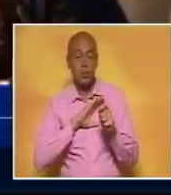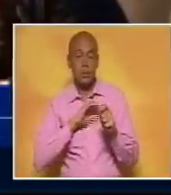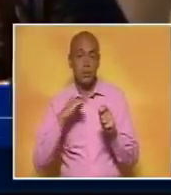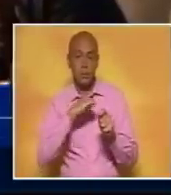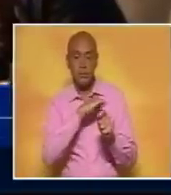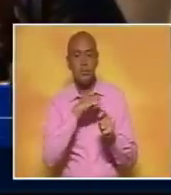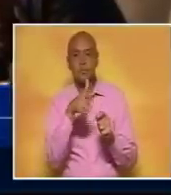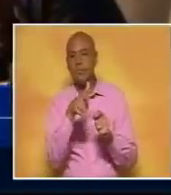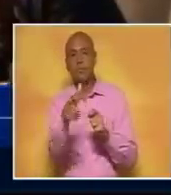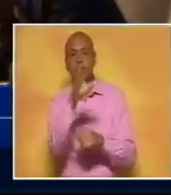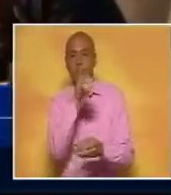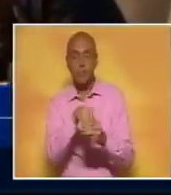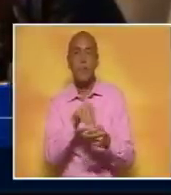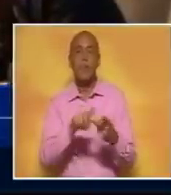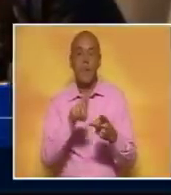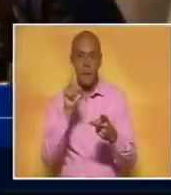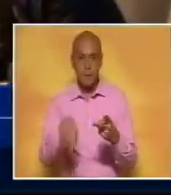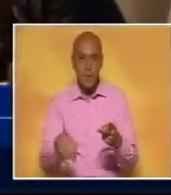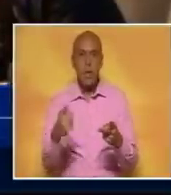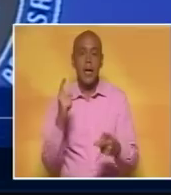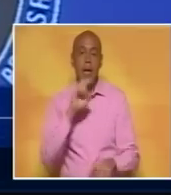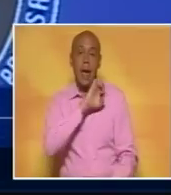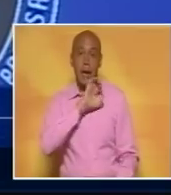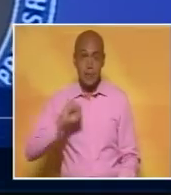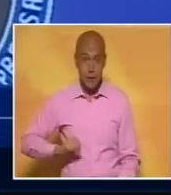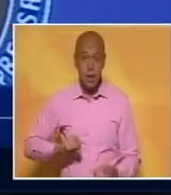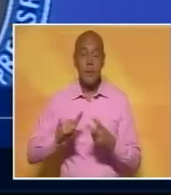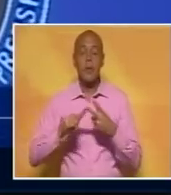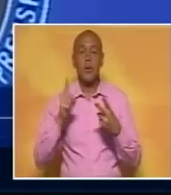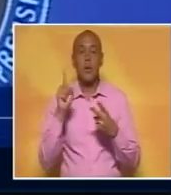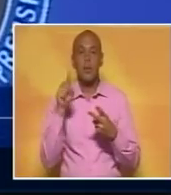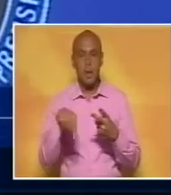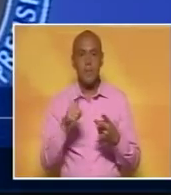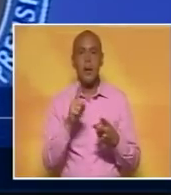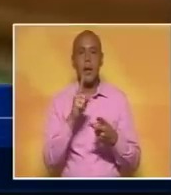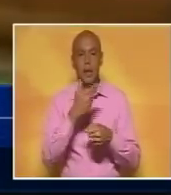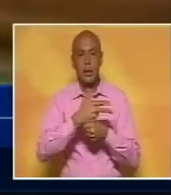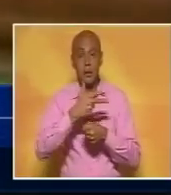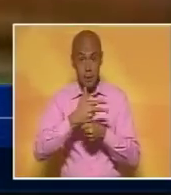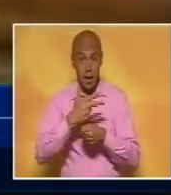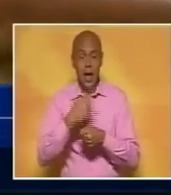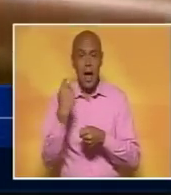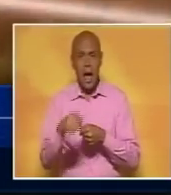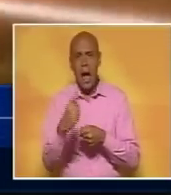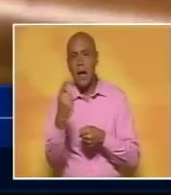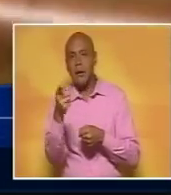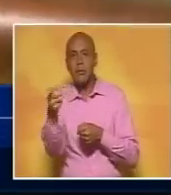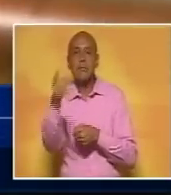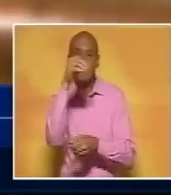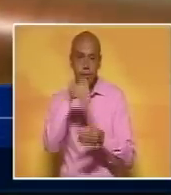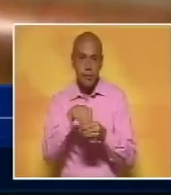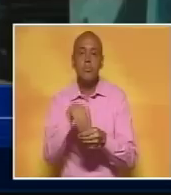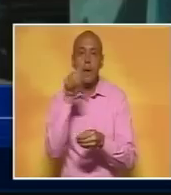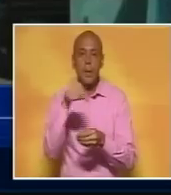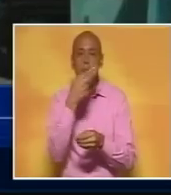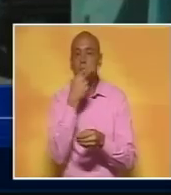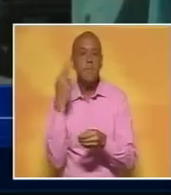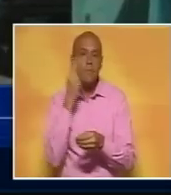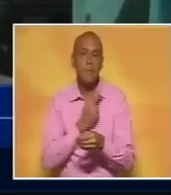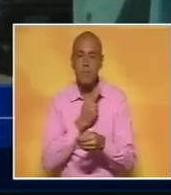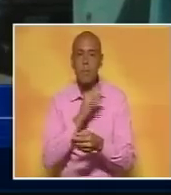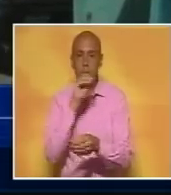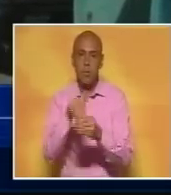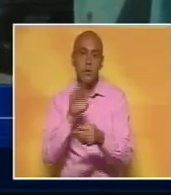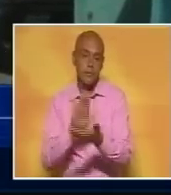el texto que en El Salvador, Estados Unidos y Guatemala se agrava la estigmatización a medios y periodistas. La Sociedad Interamericana